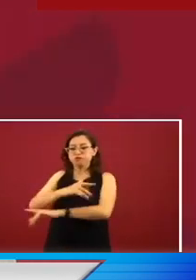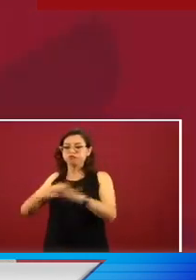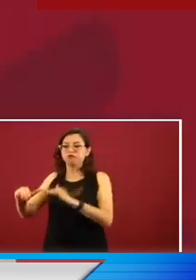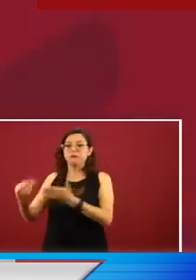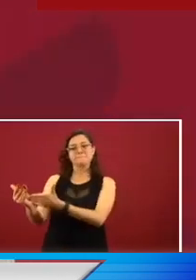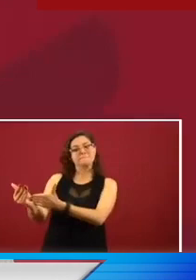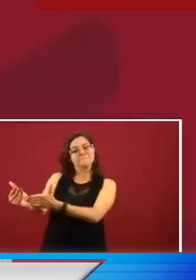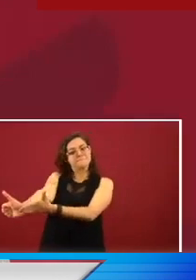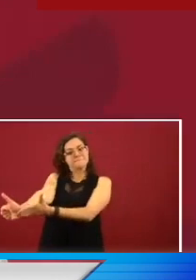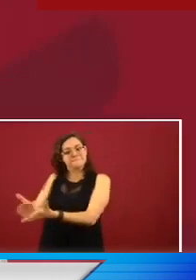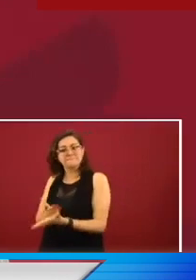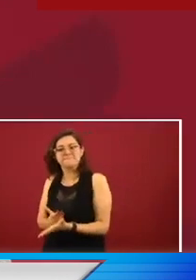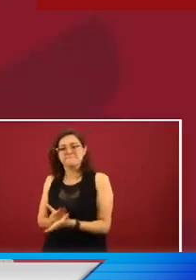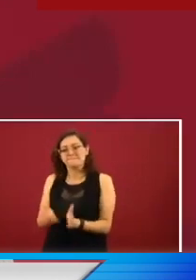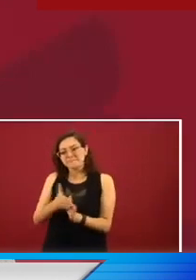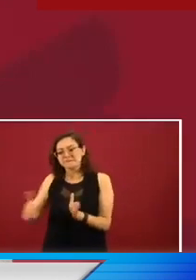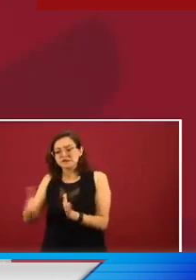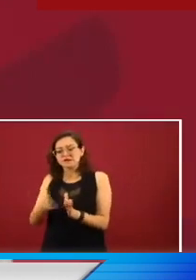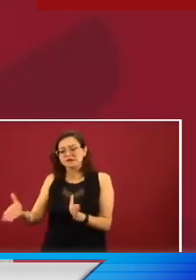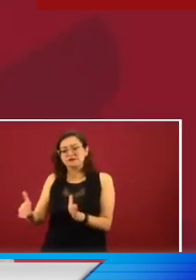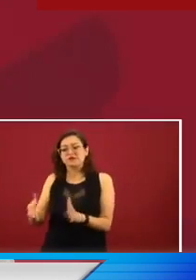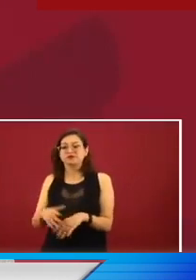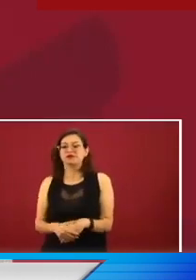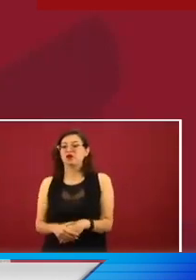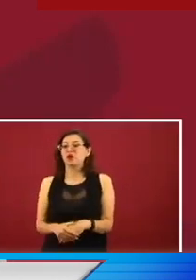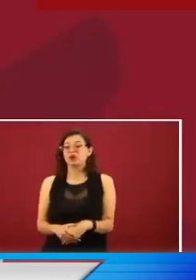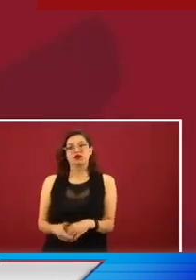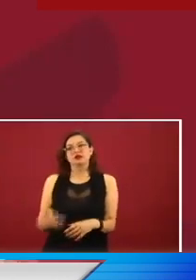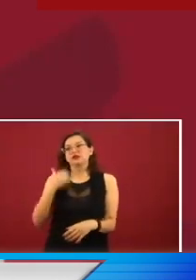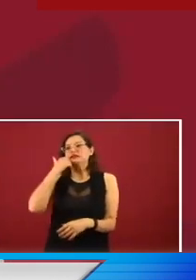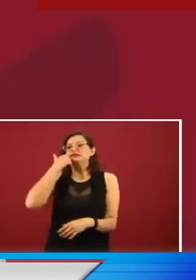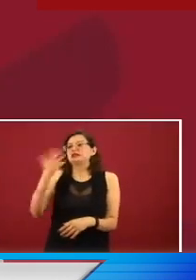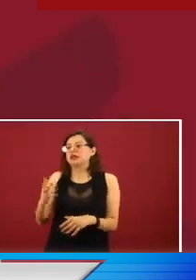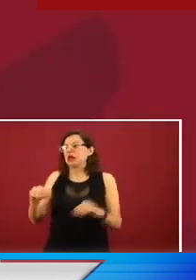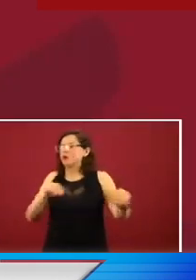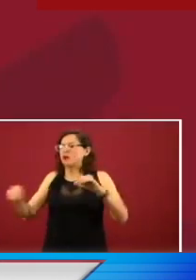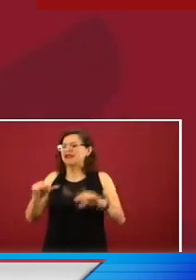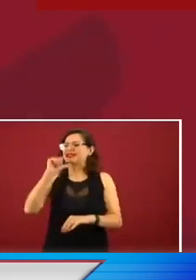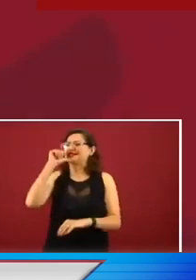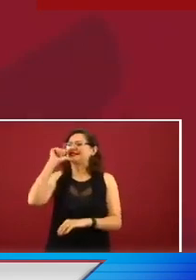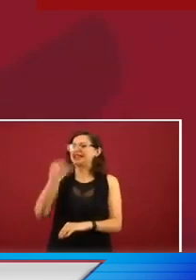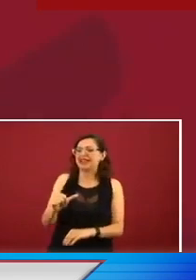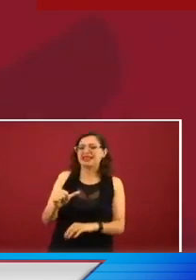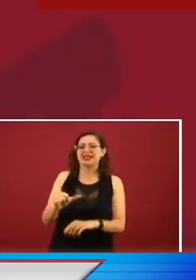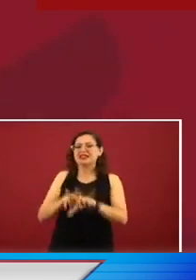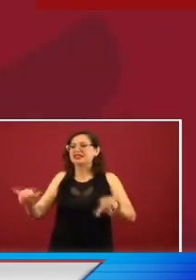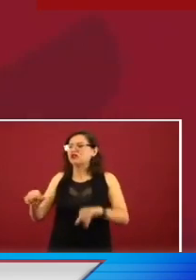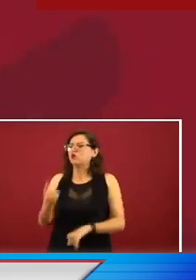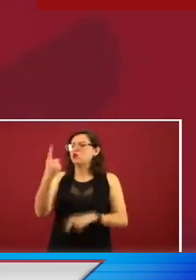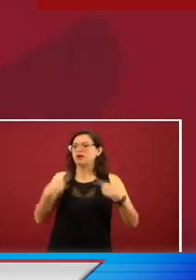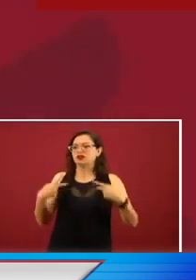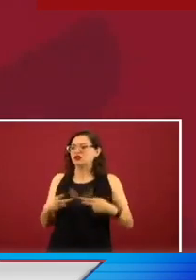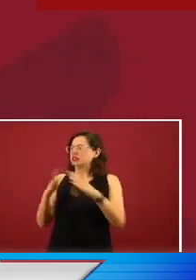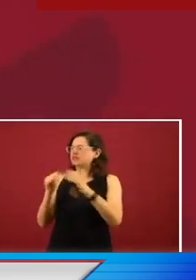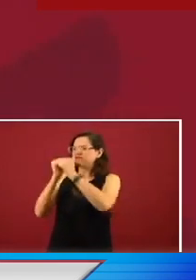lo comentado por López-Gatell, el presidente Andrés Manuel López Obrador hace un llamado a los comerciantes y empresarios a actuar con responsabilidad para superar